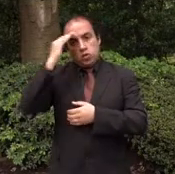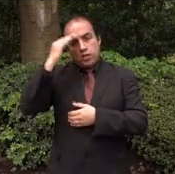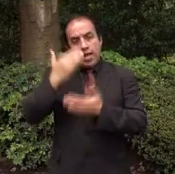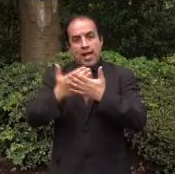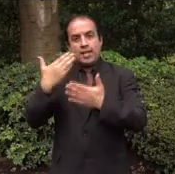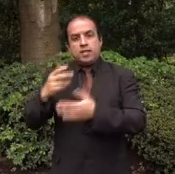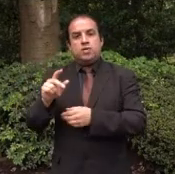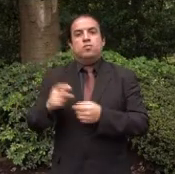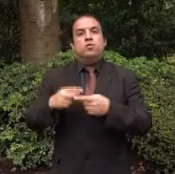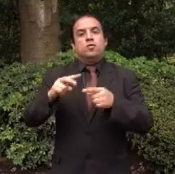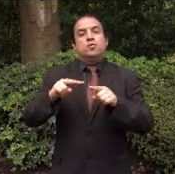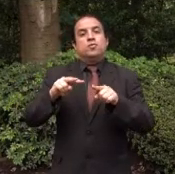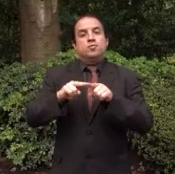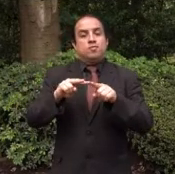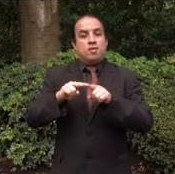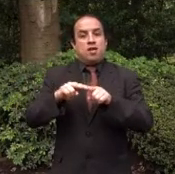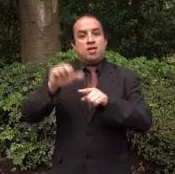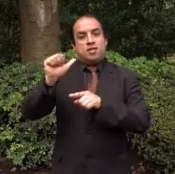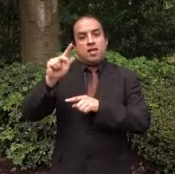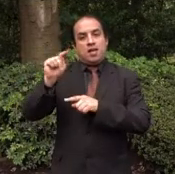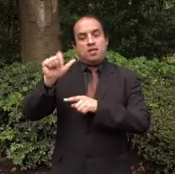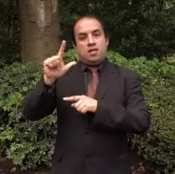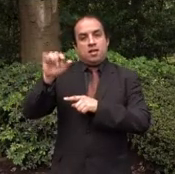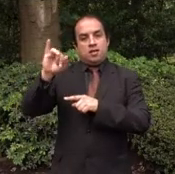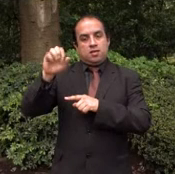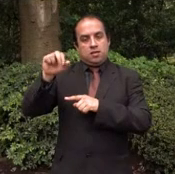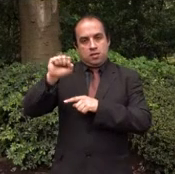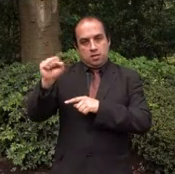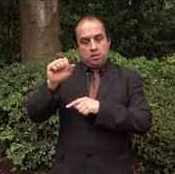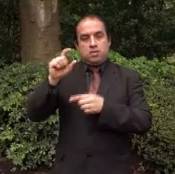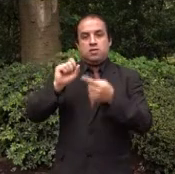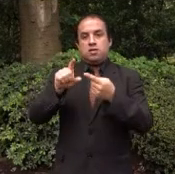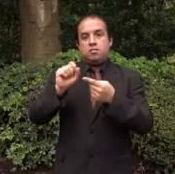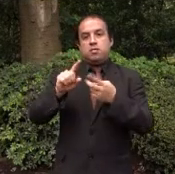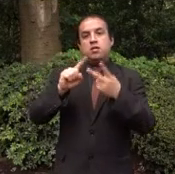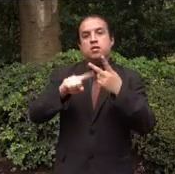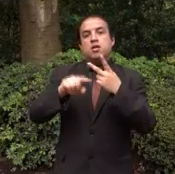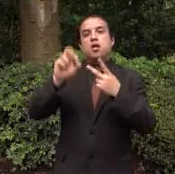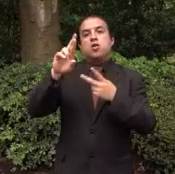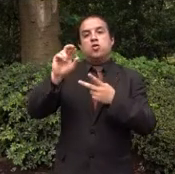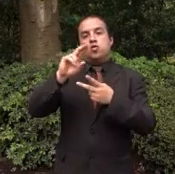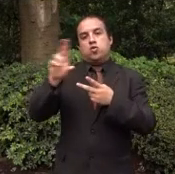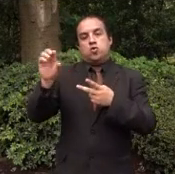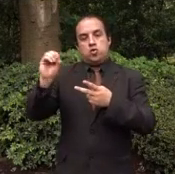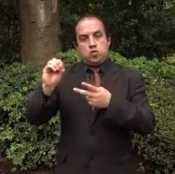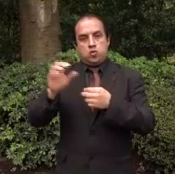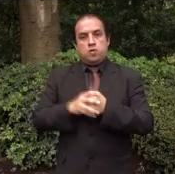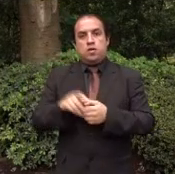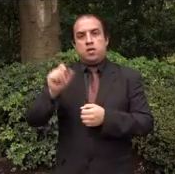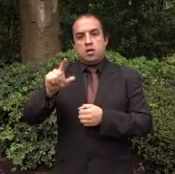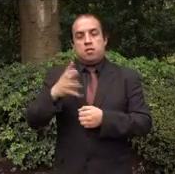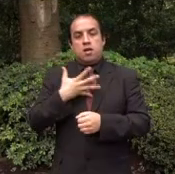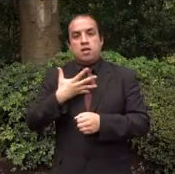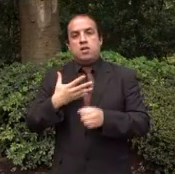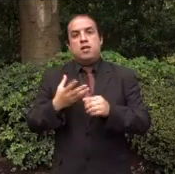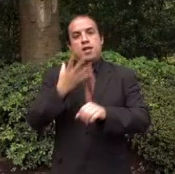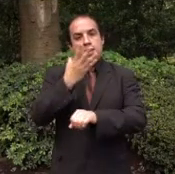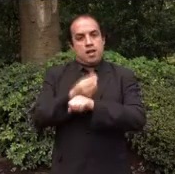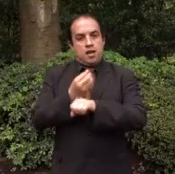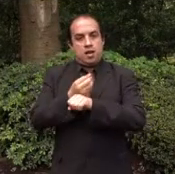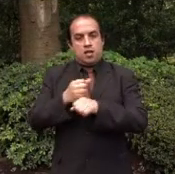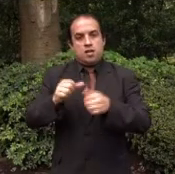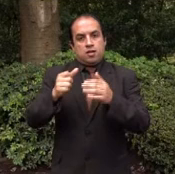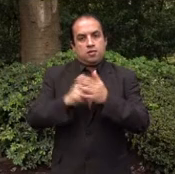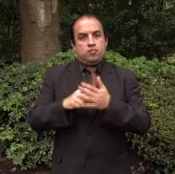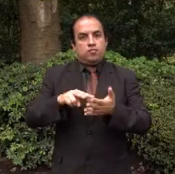Rollo. En la cuarta sección encontramos la Ermita Vasco de Quiroga, restauración arquitectónica de un edificio del